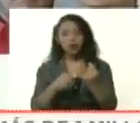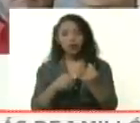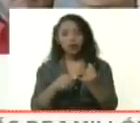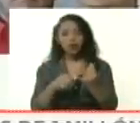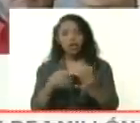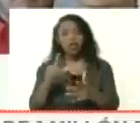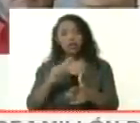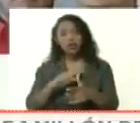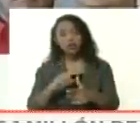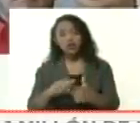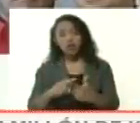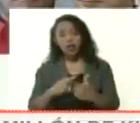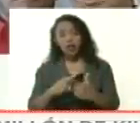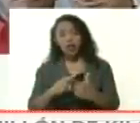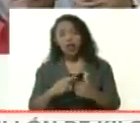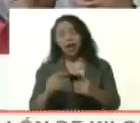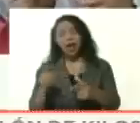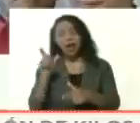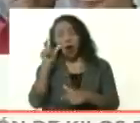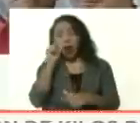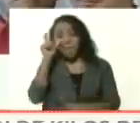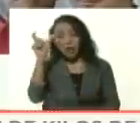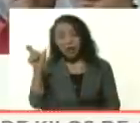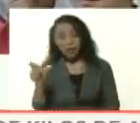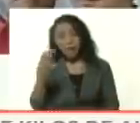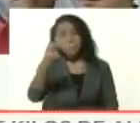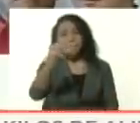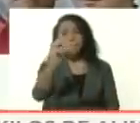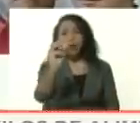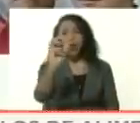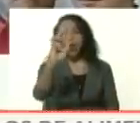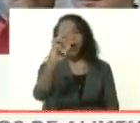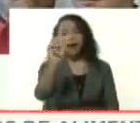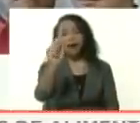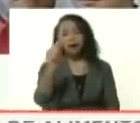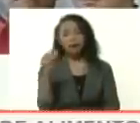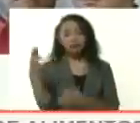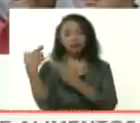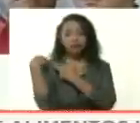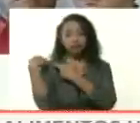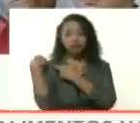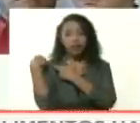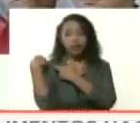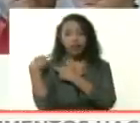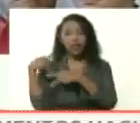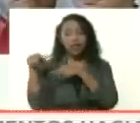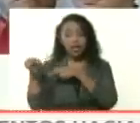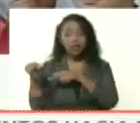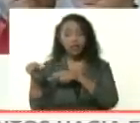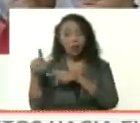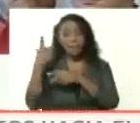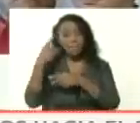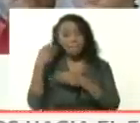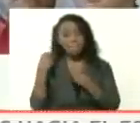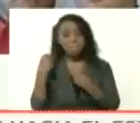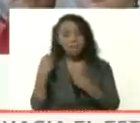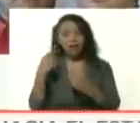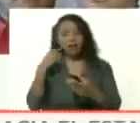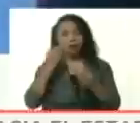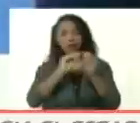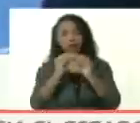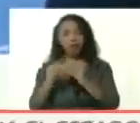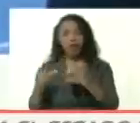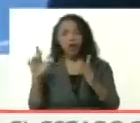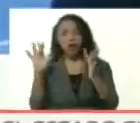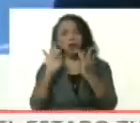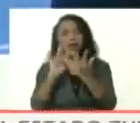Mora se encargará, pues, a partir de este instante, de la responsabilidad de establecer contactos,